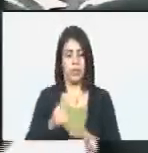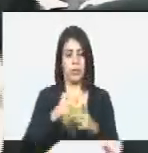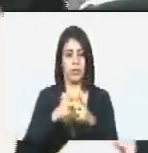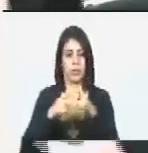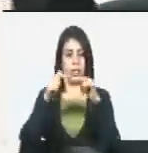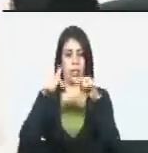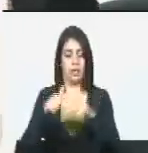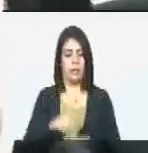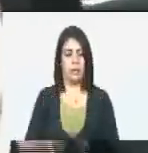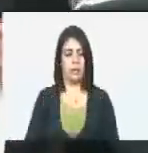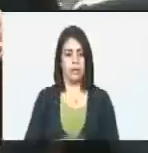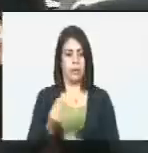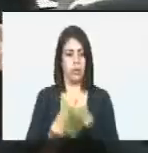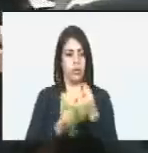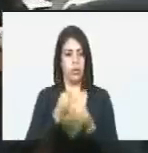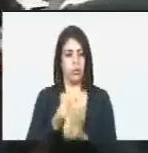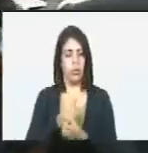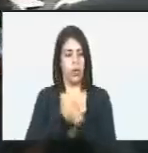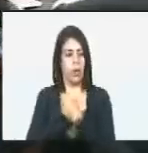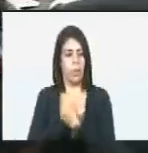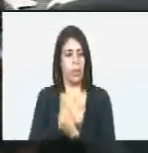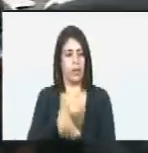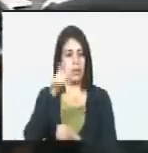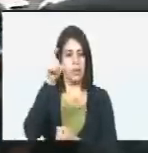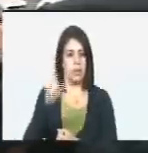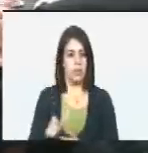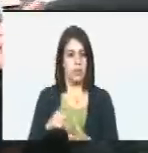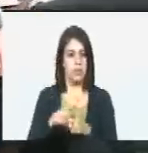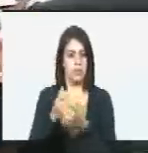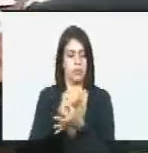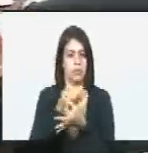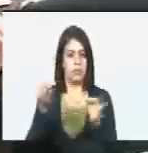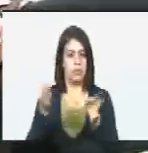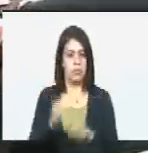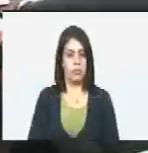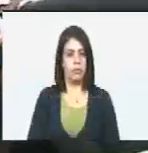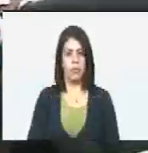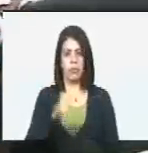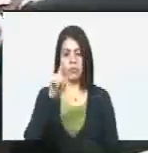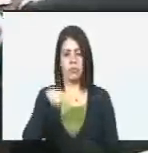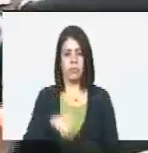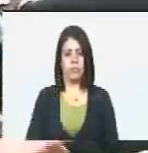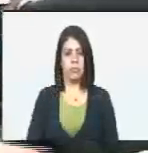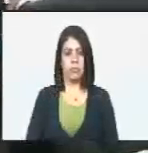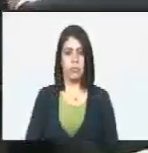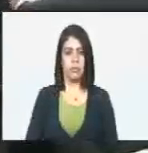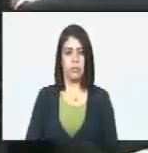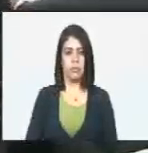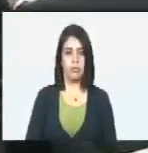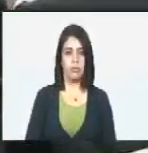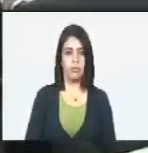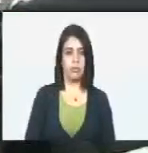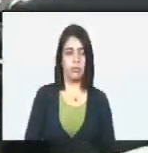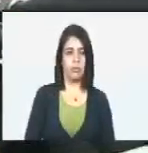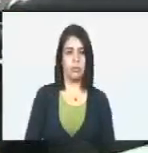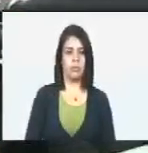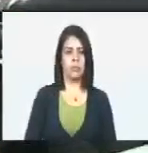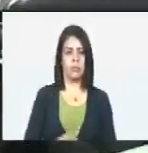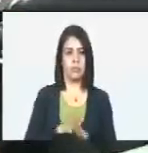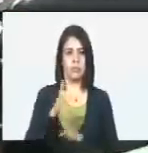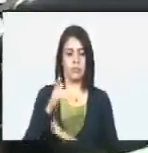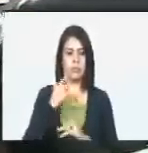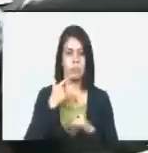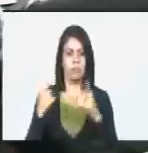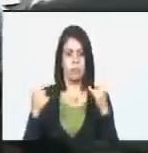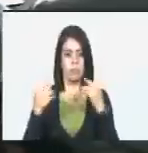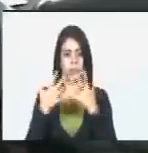cómo no amar a una persona como ella, que además se confundía